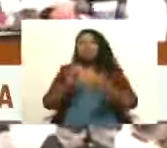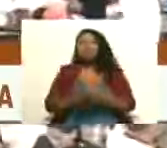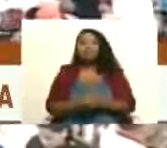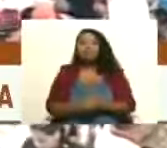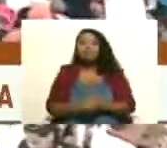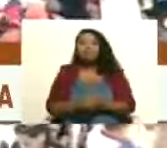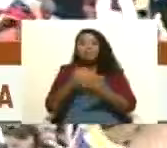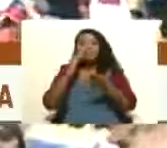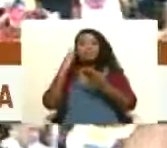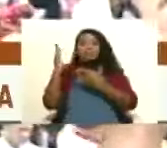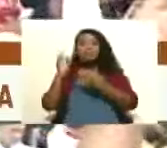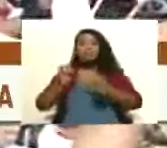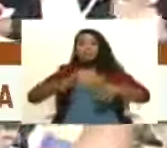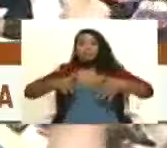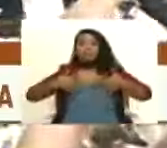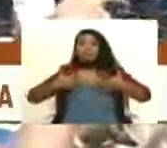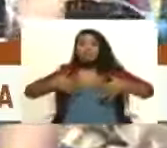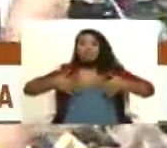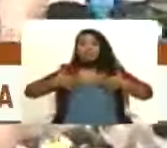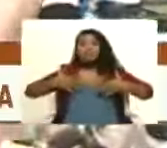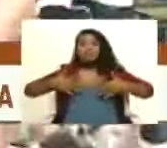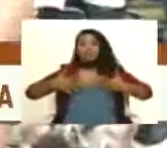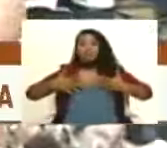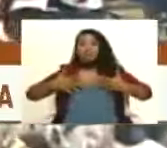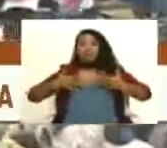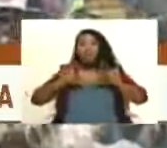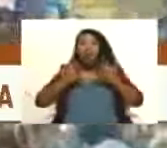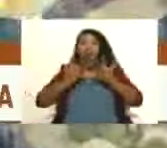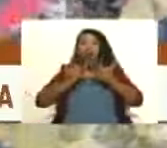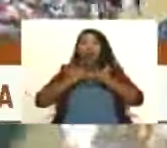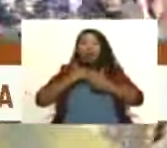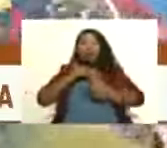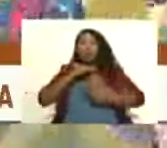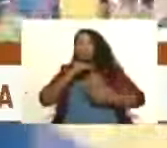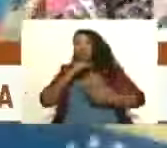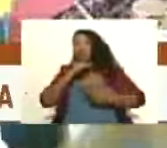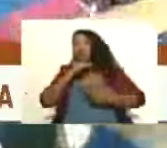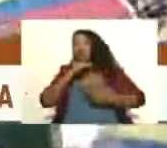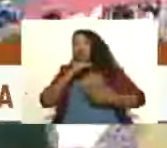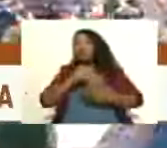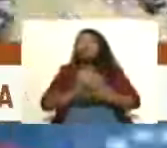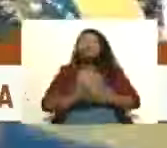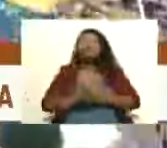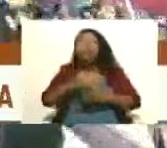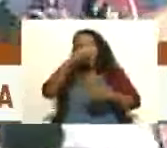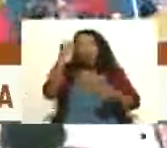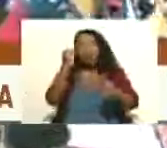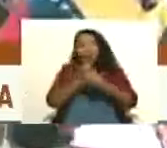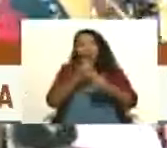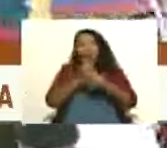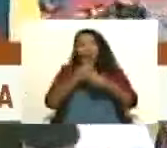este entusiasmo, alegría y colorido encuentro con los trabajadores de las